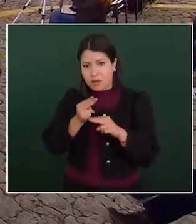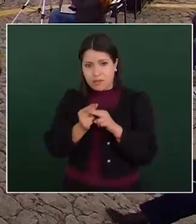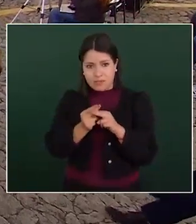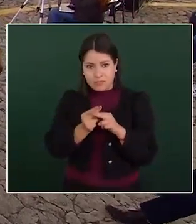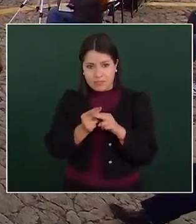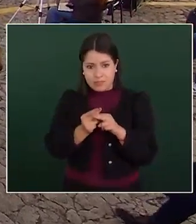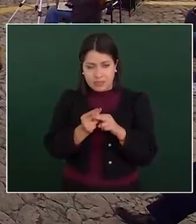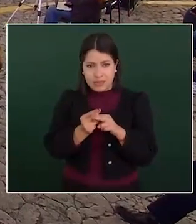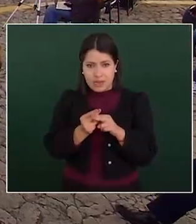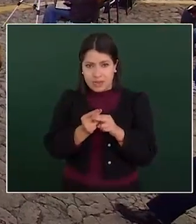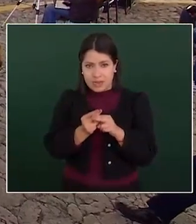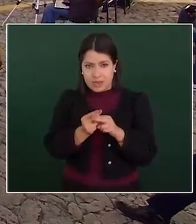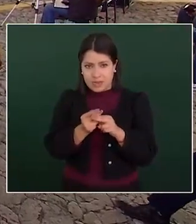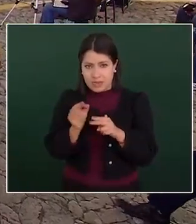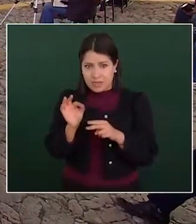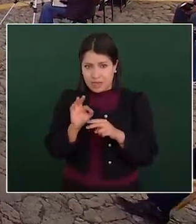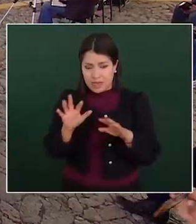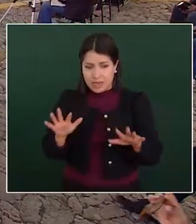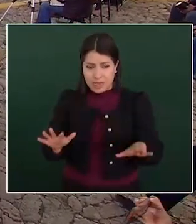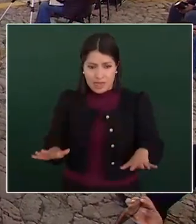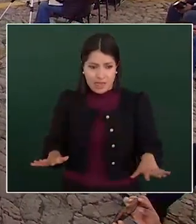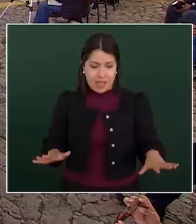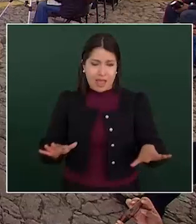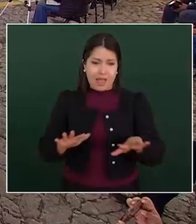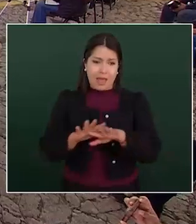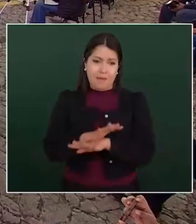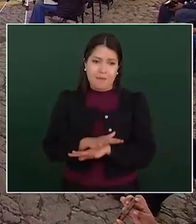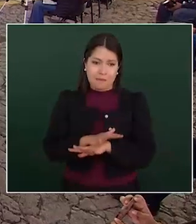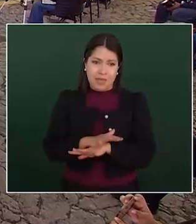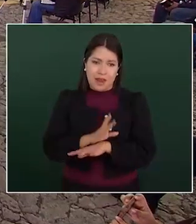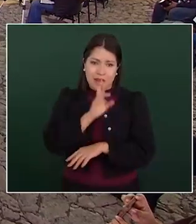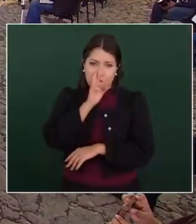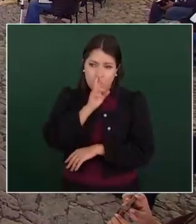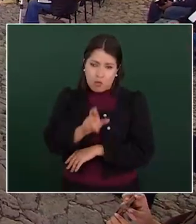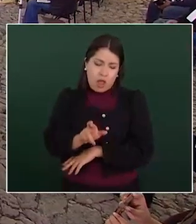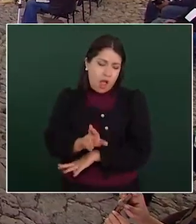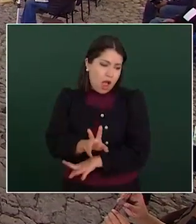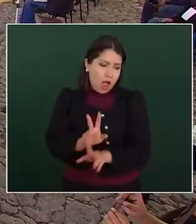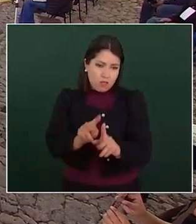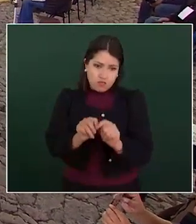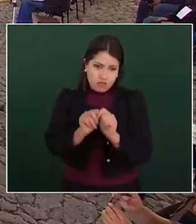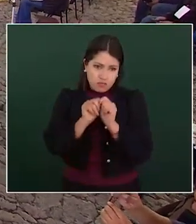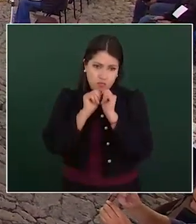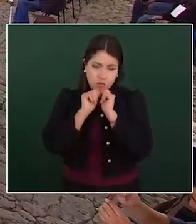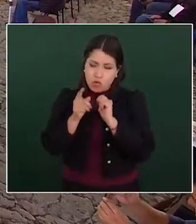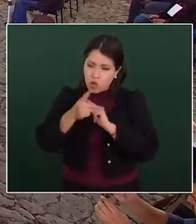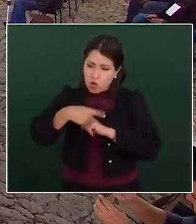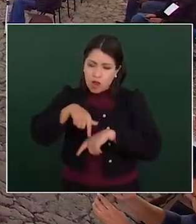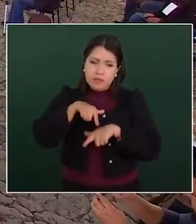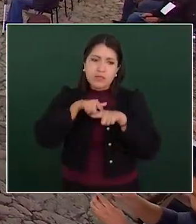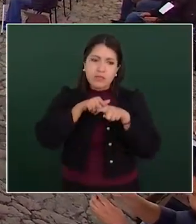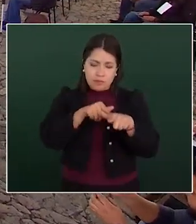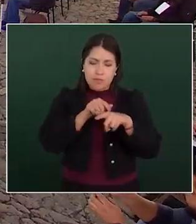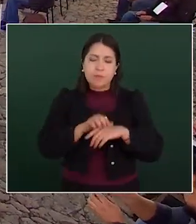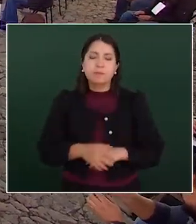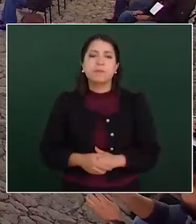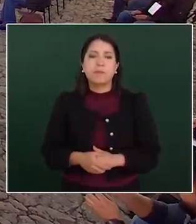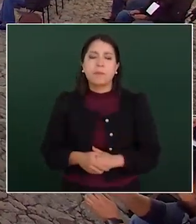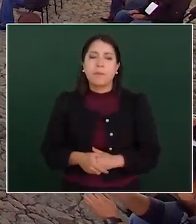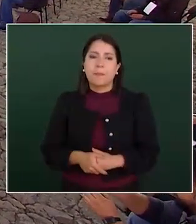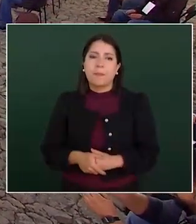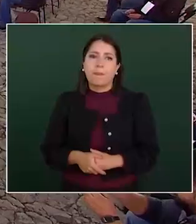nos cambie el sentido de la respuesta, pero vamos adelante.